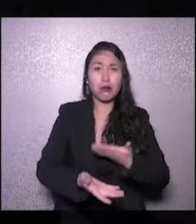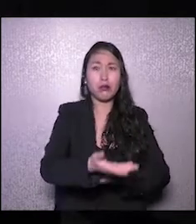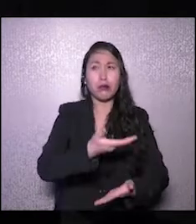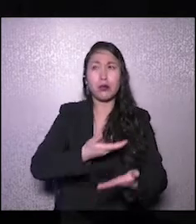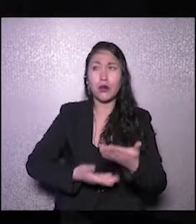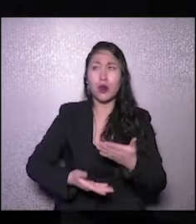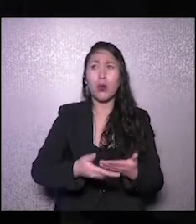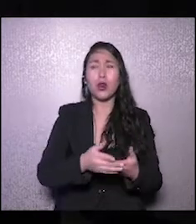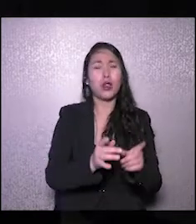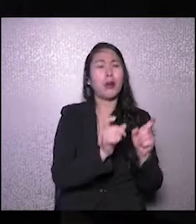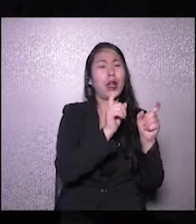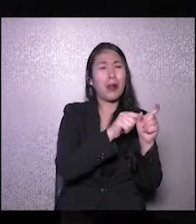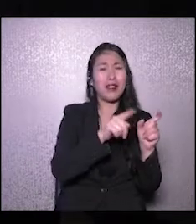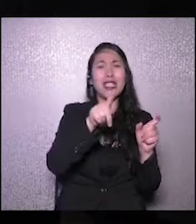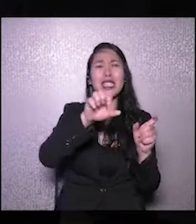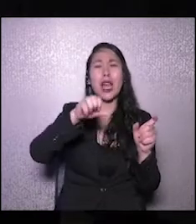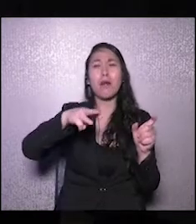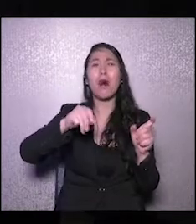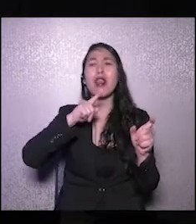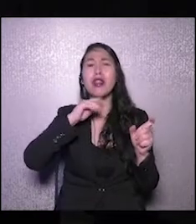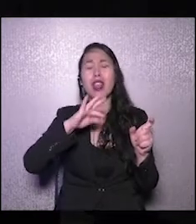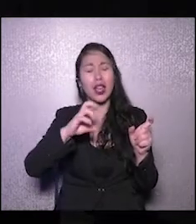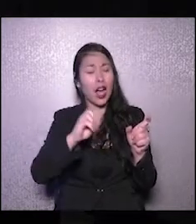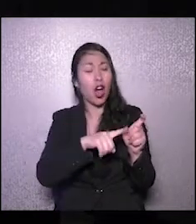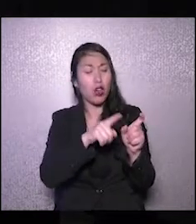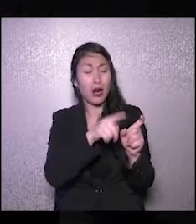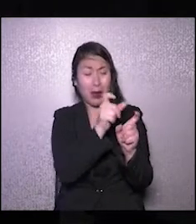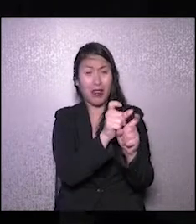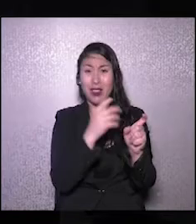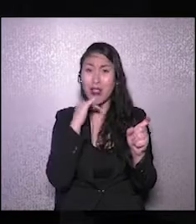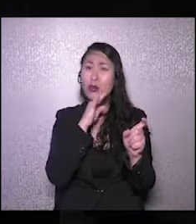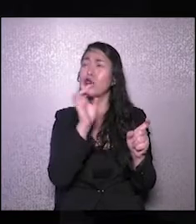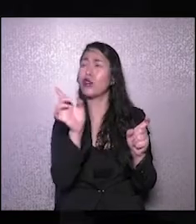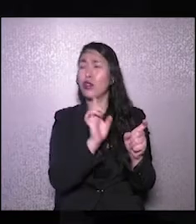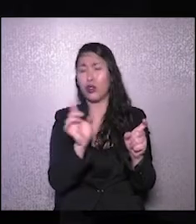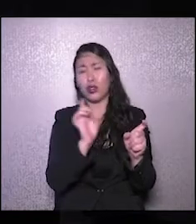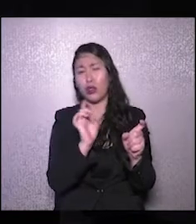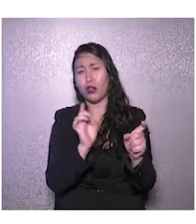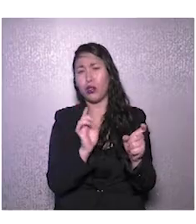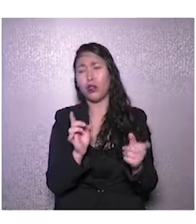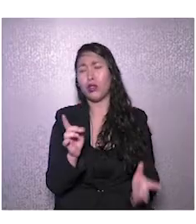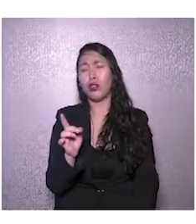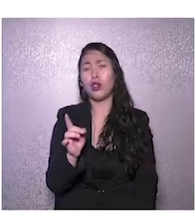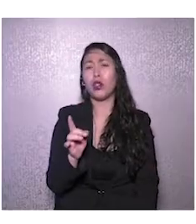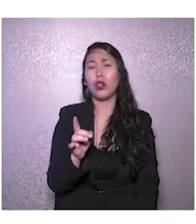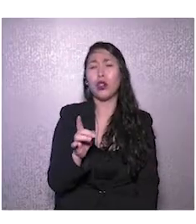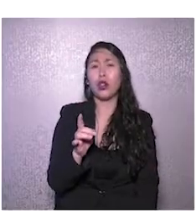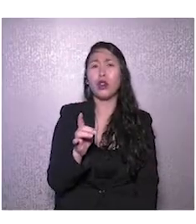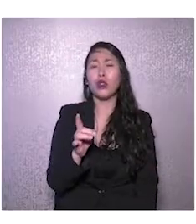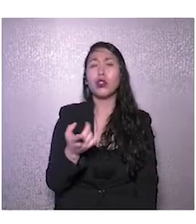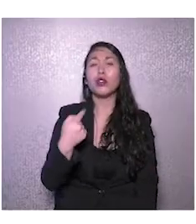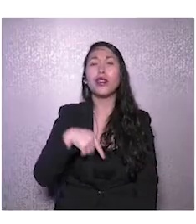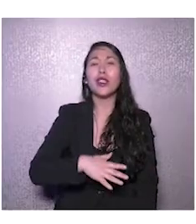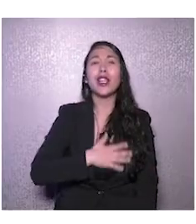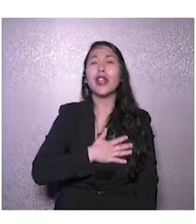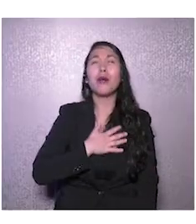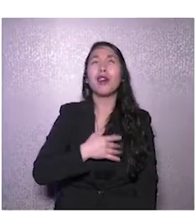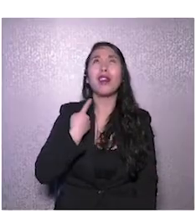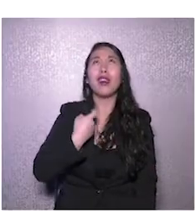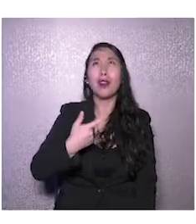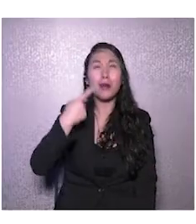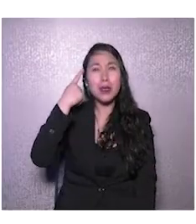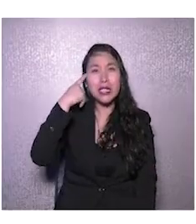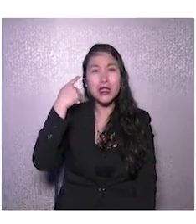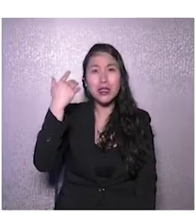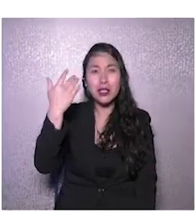semántica, sintáctica, de que los mensajes puedan ir de ida y de vuelta y que se entiendan los mensajes. Nosotros queremos pensar